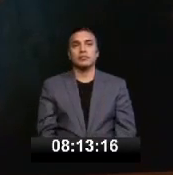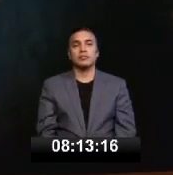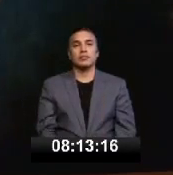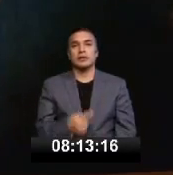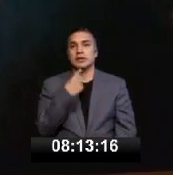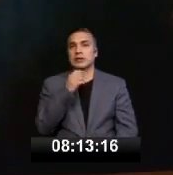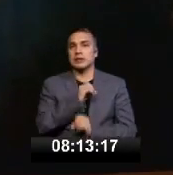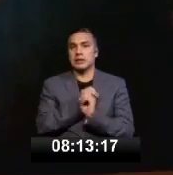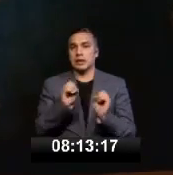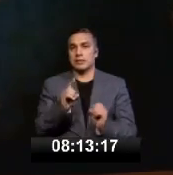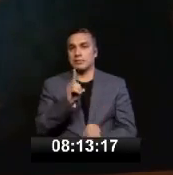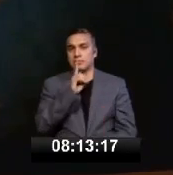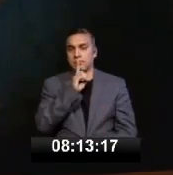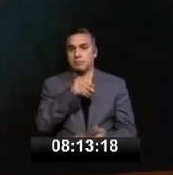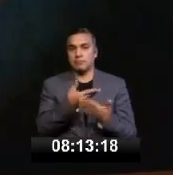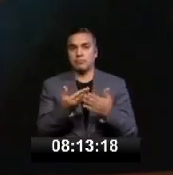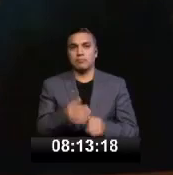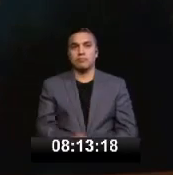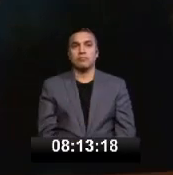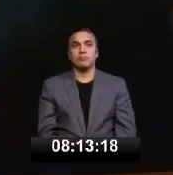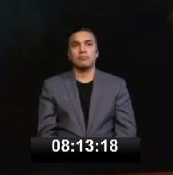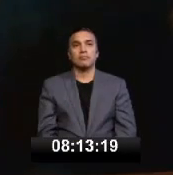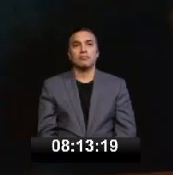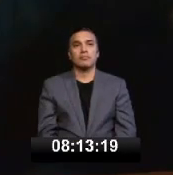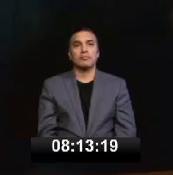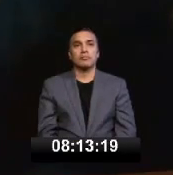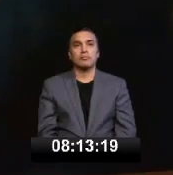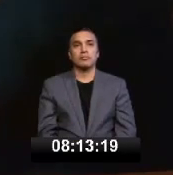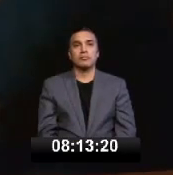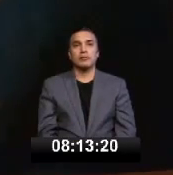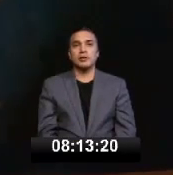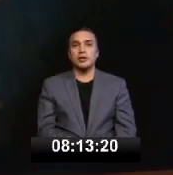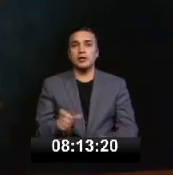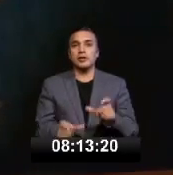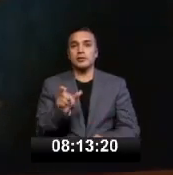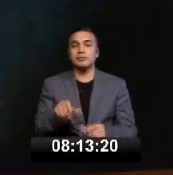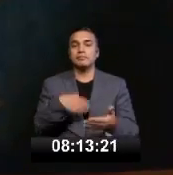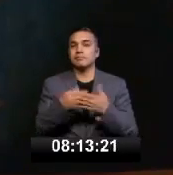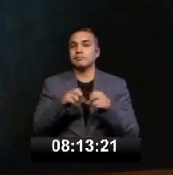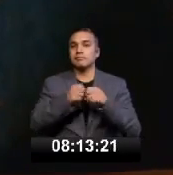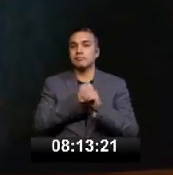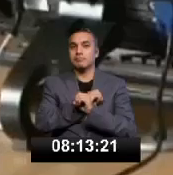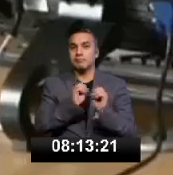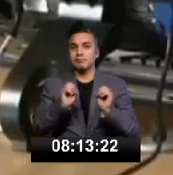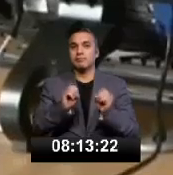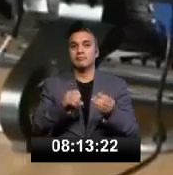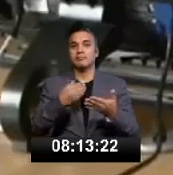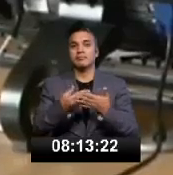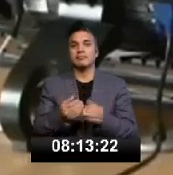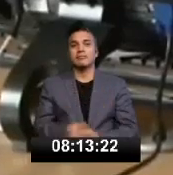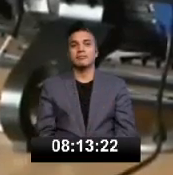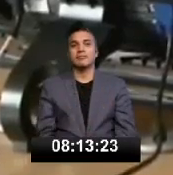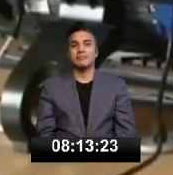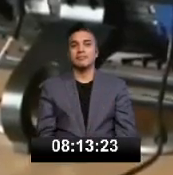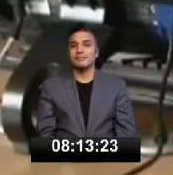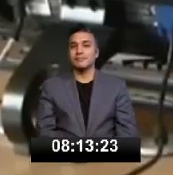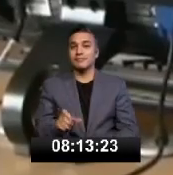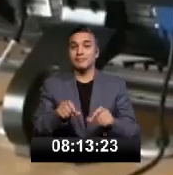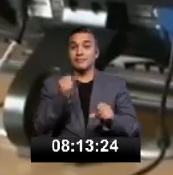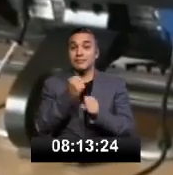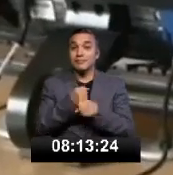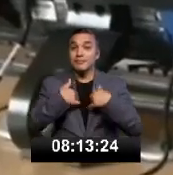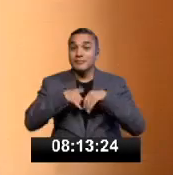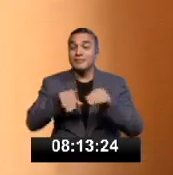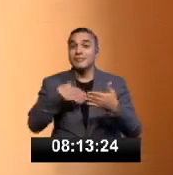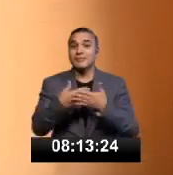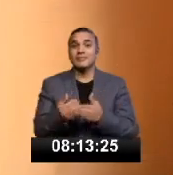nada, que tiene que estar callada y que tiene para que no tenga problemas en su trabajo. En redes sociales ofrecía trabajo a